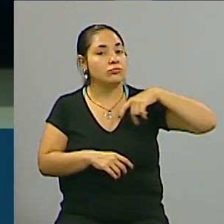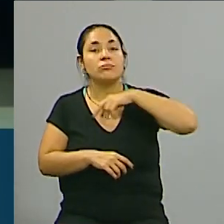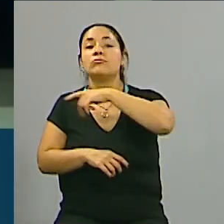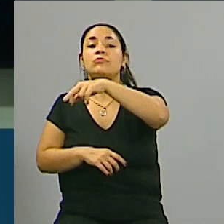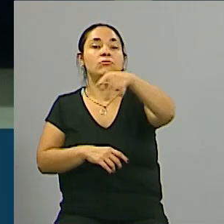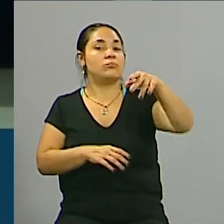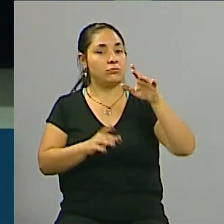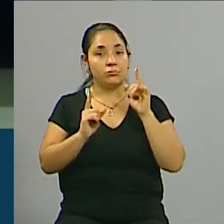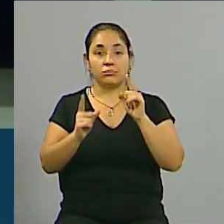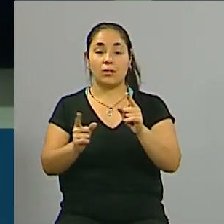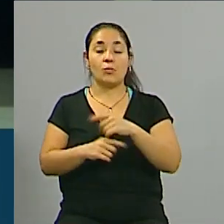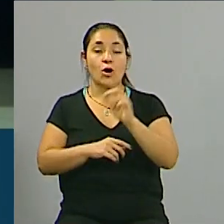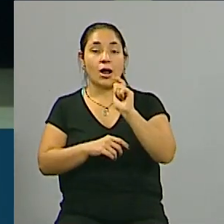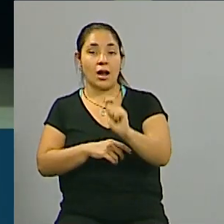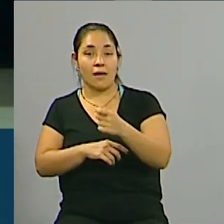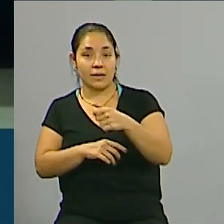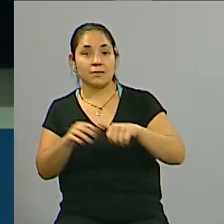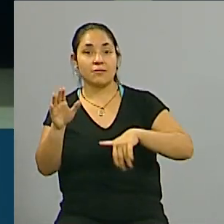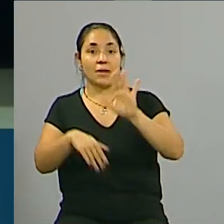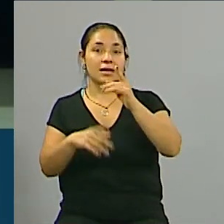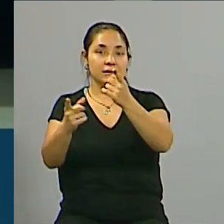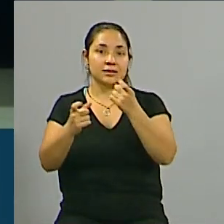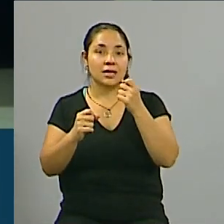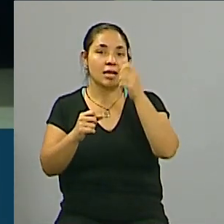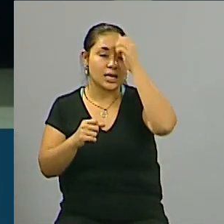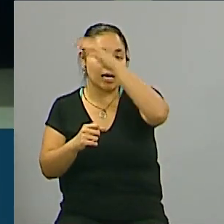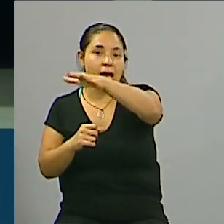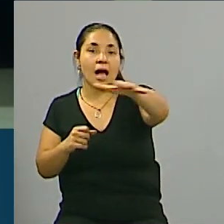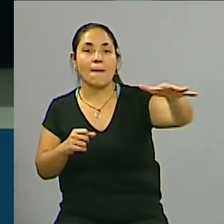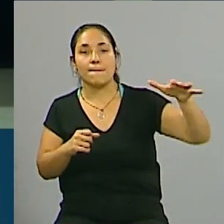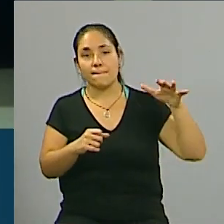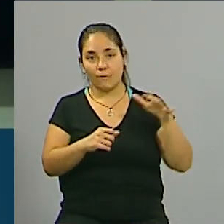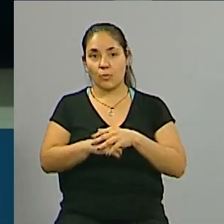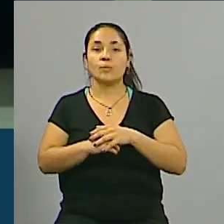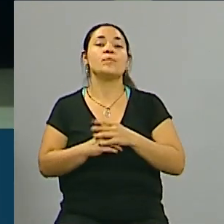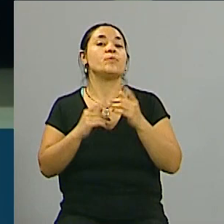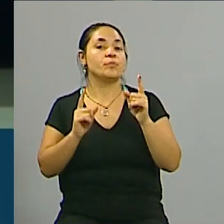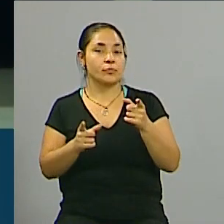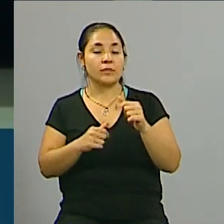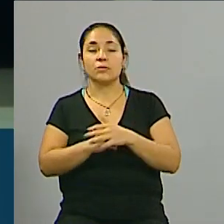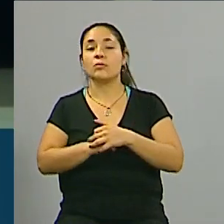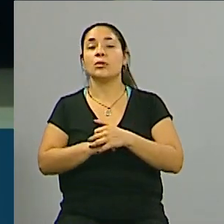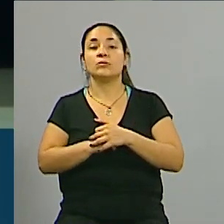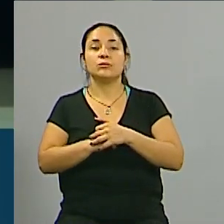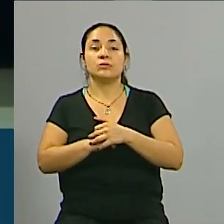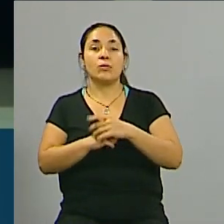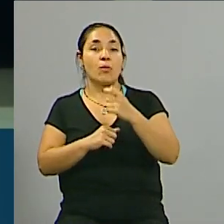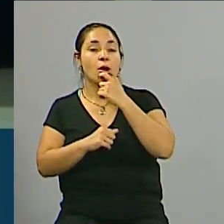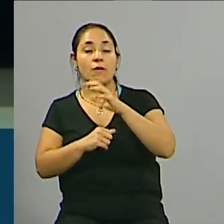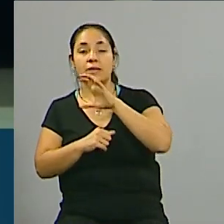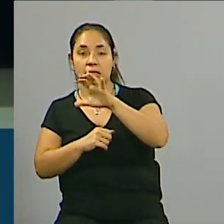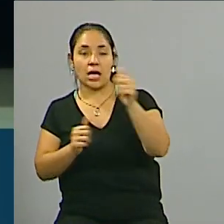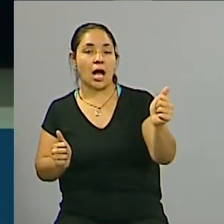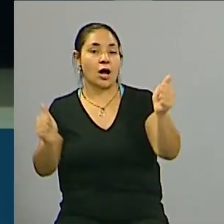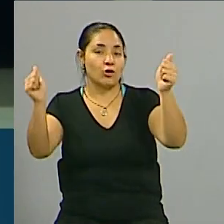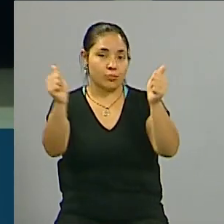se ha notado, sobre todo donde más se necesita, que es en las zonas rurales, pero ha habido ese acompañamiento por parte de la provincia en mayor cantidad de móviles,